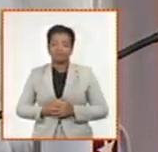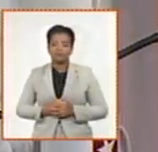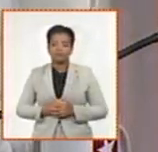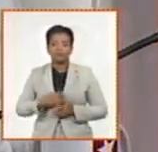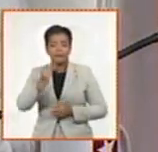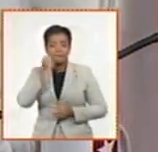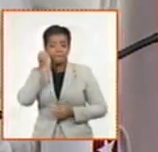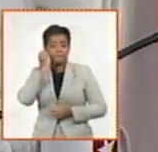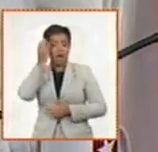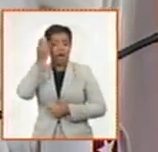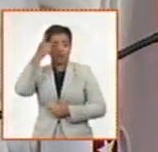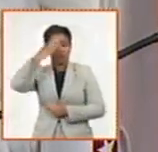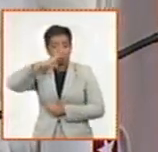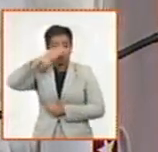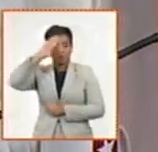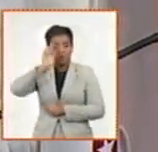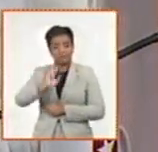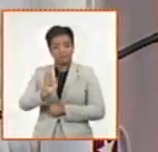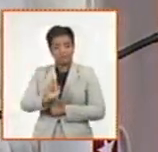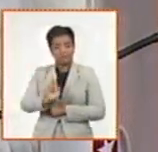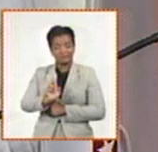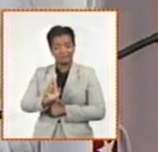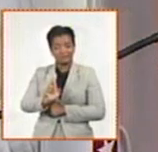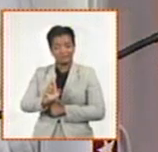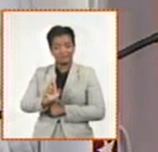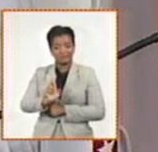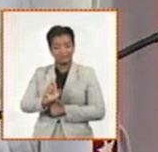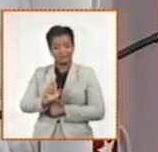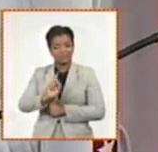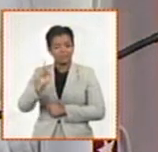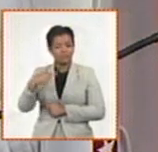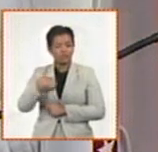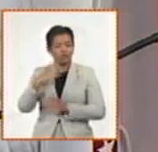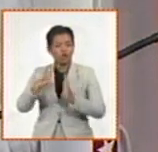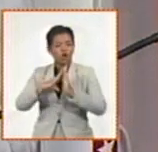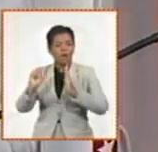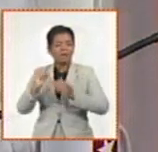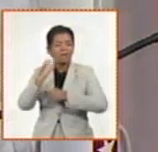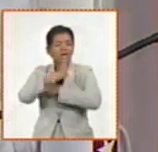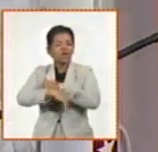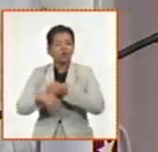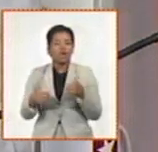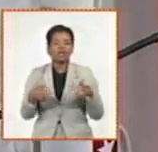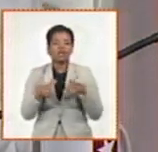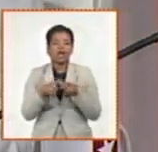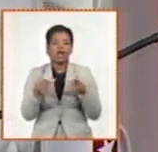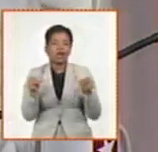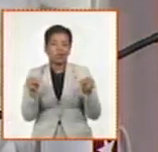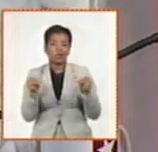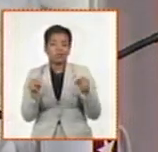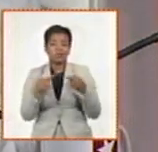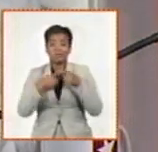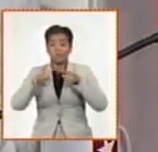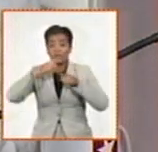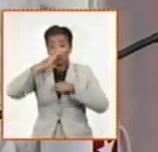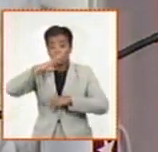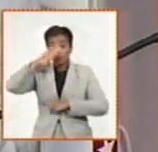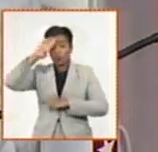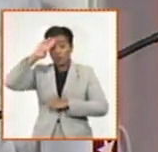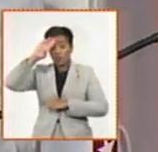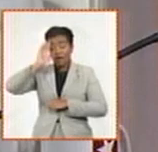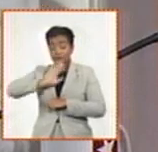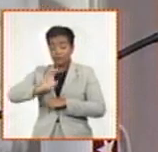cubana, tengo que ser justa y decirlo. Llega aquí proveniente de Nicaragua. Lo que pasa es que en Cuba, por un conjunto